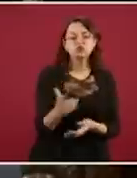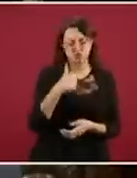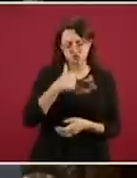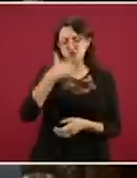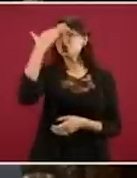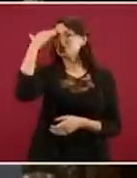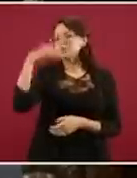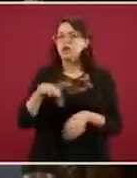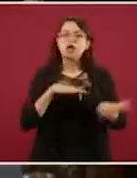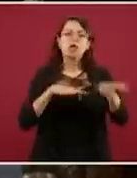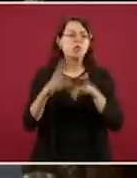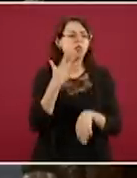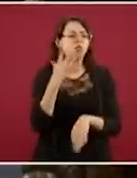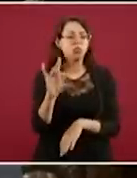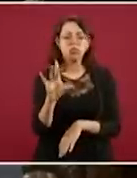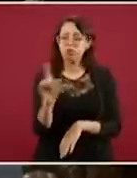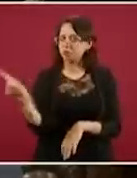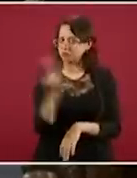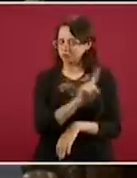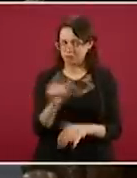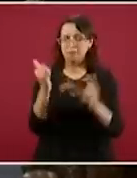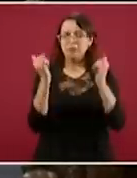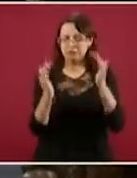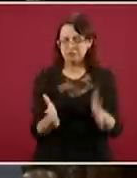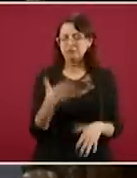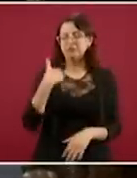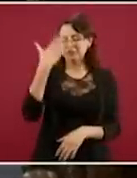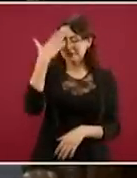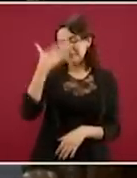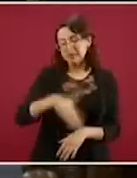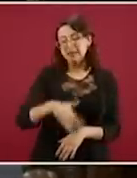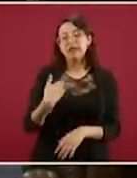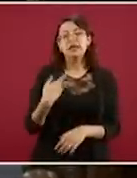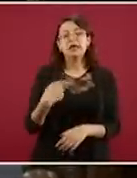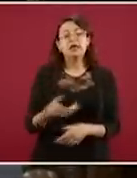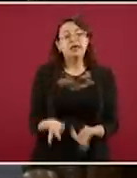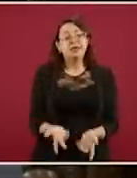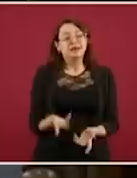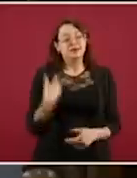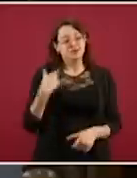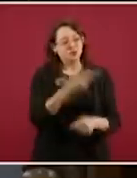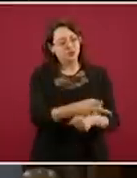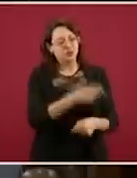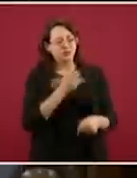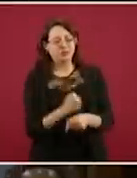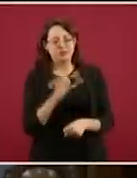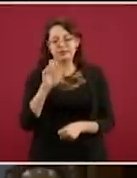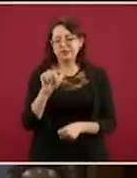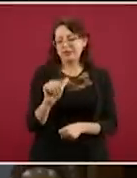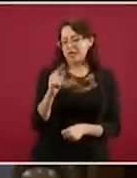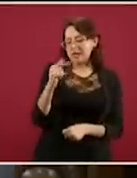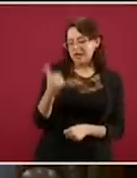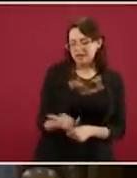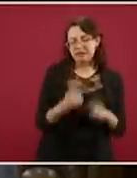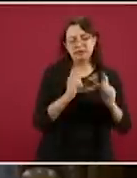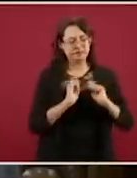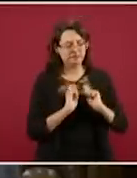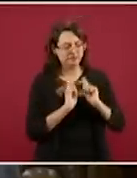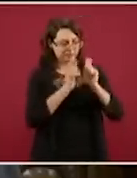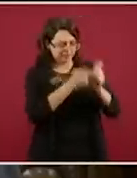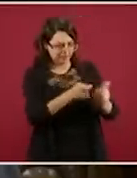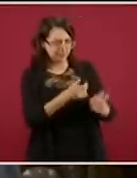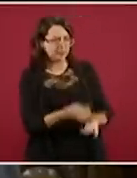cualquier tarea. Les decía que invité a Leti Ramírez a ayudarme en